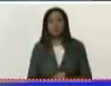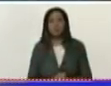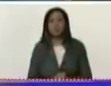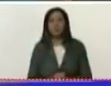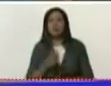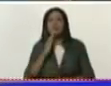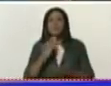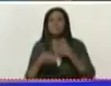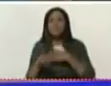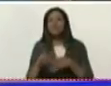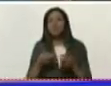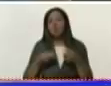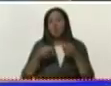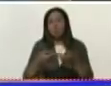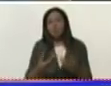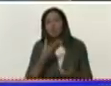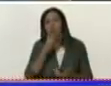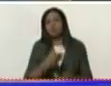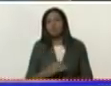que se llamó también,